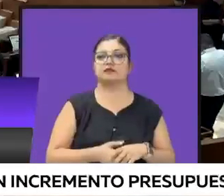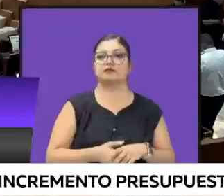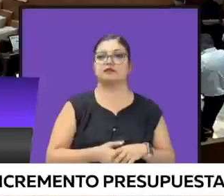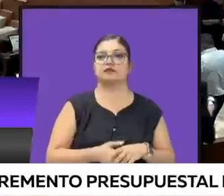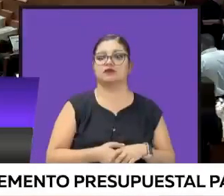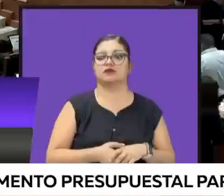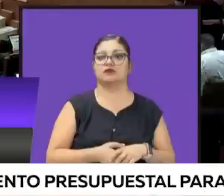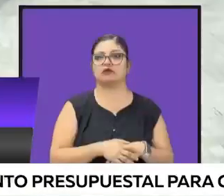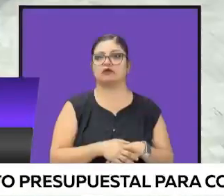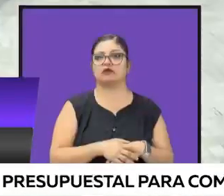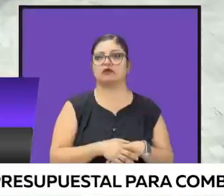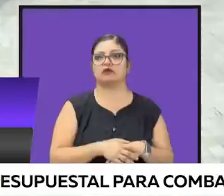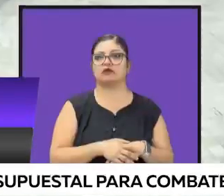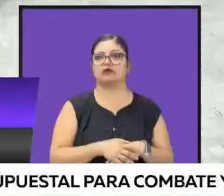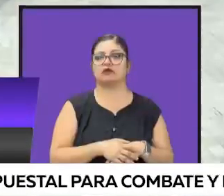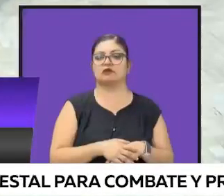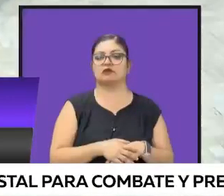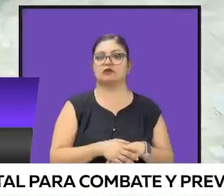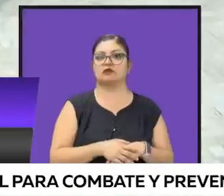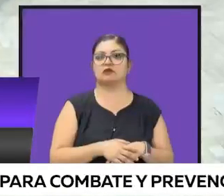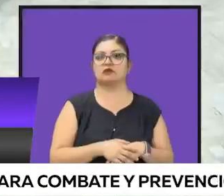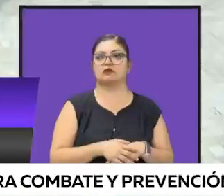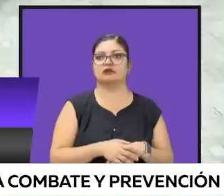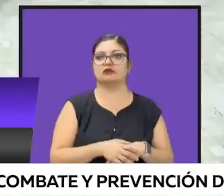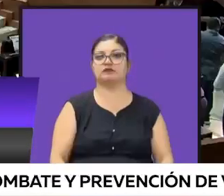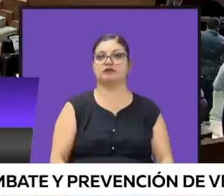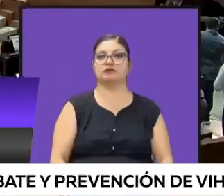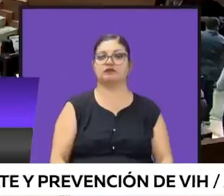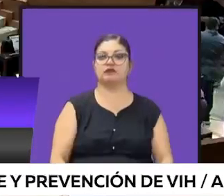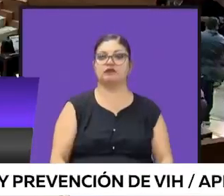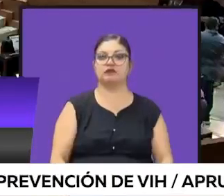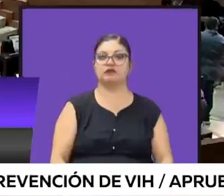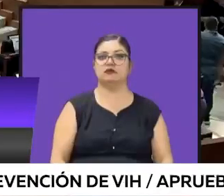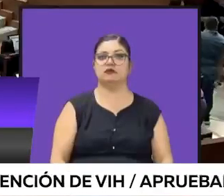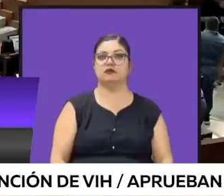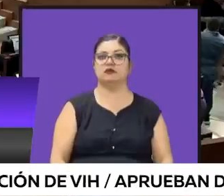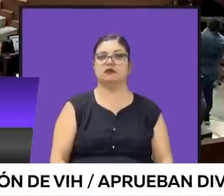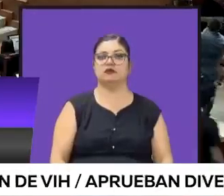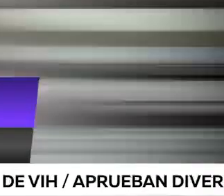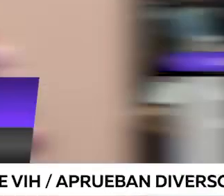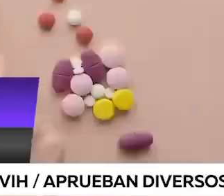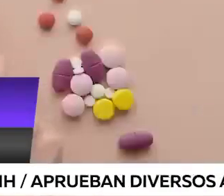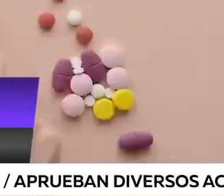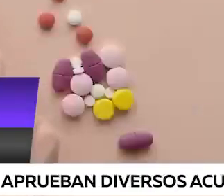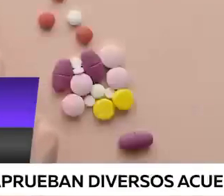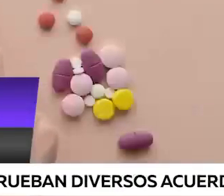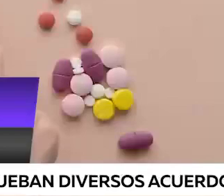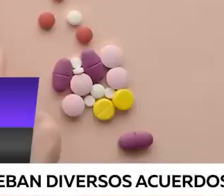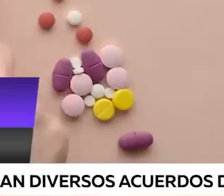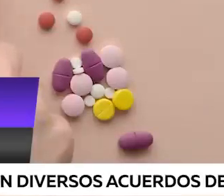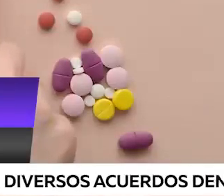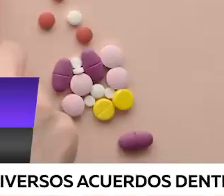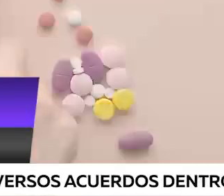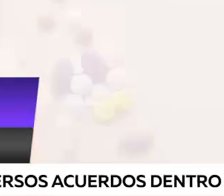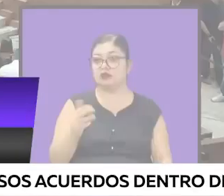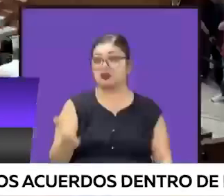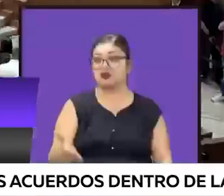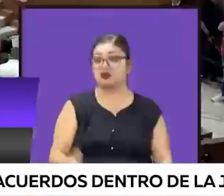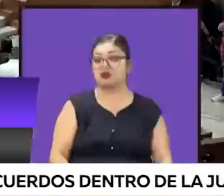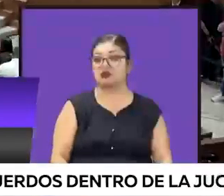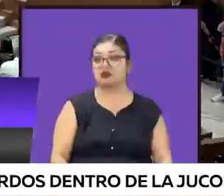concientización ciudadana sobre los métodos de prevención para enfermedades de transmisión sexual, así como el tratamiento a quienes ya las